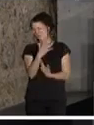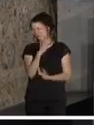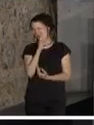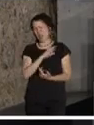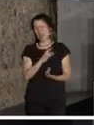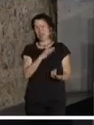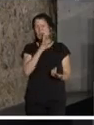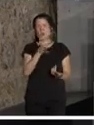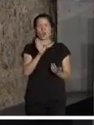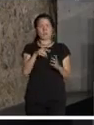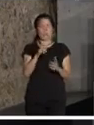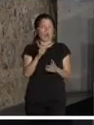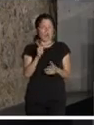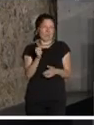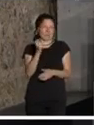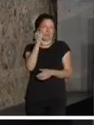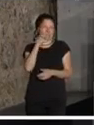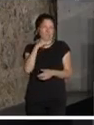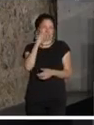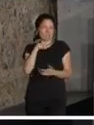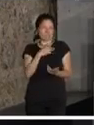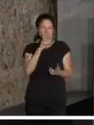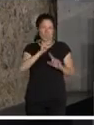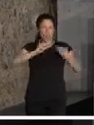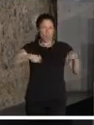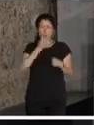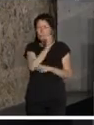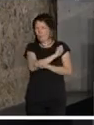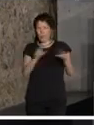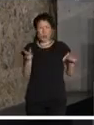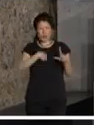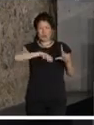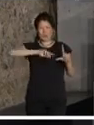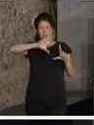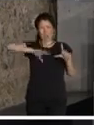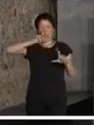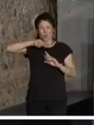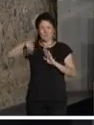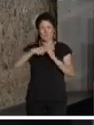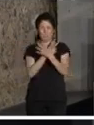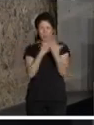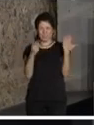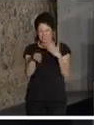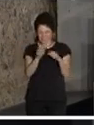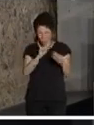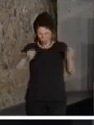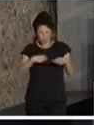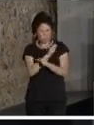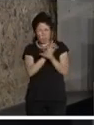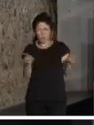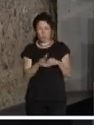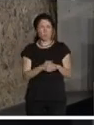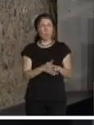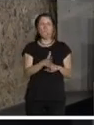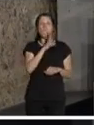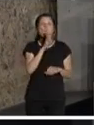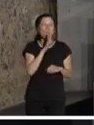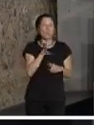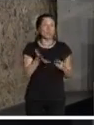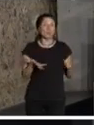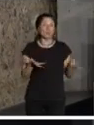se les está explotando tienen el peor convenio de toda España de 2017 y la causa